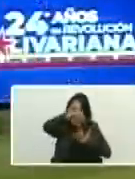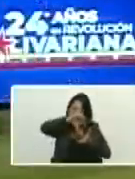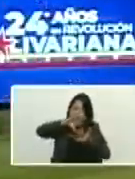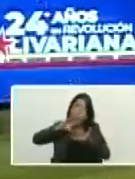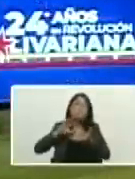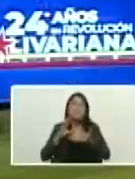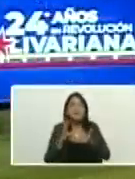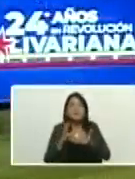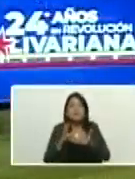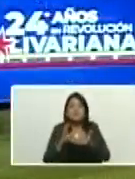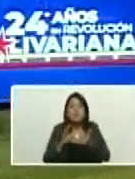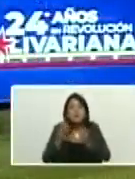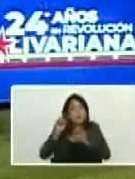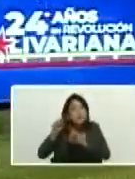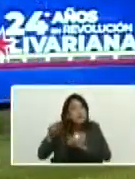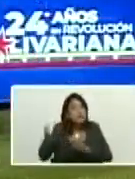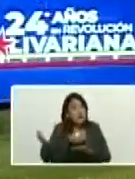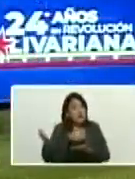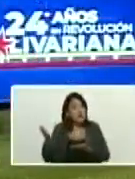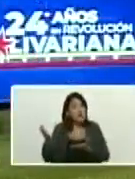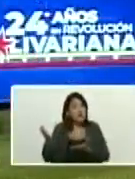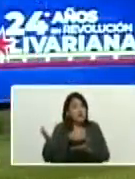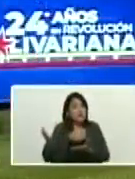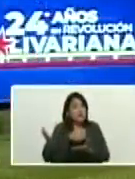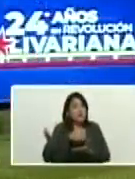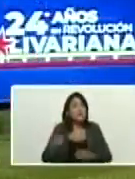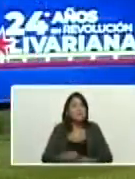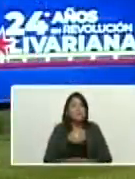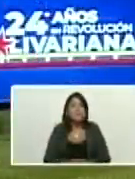cuatro niveles que yo lo explicaba en la Asamblea Nacional.